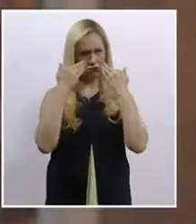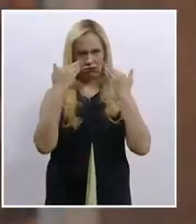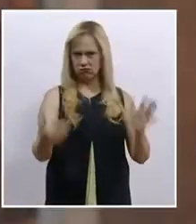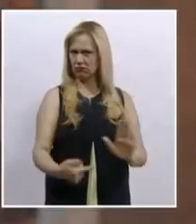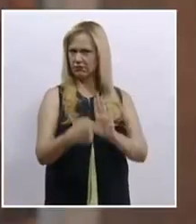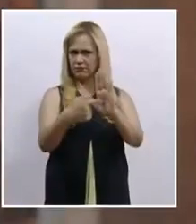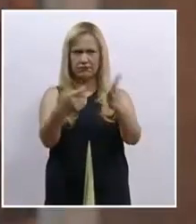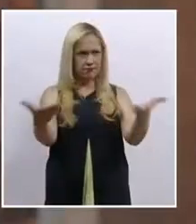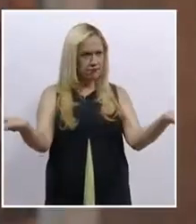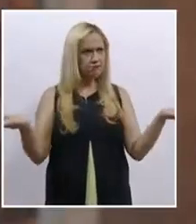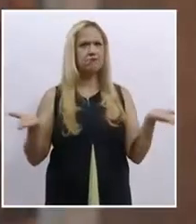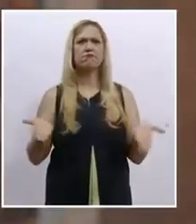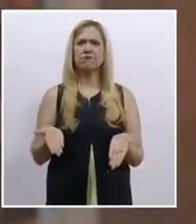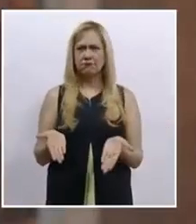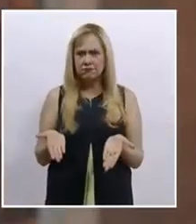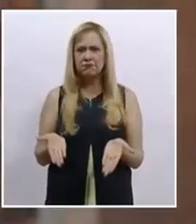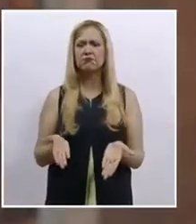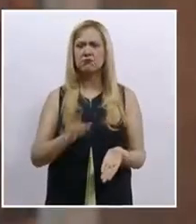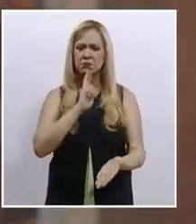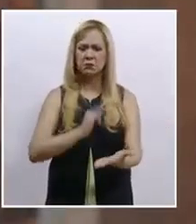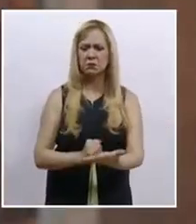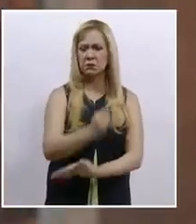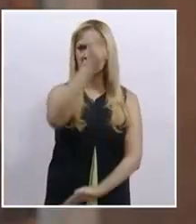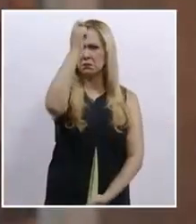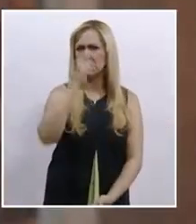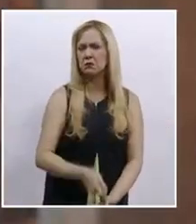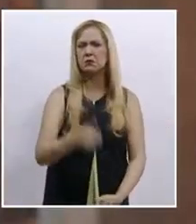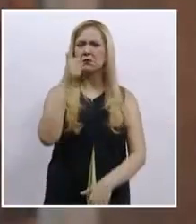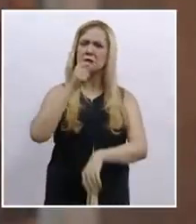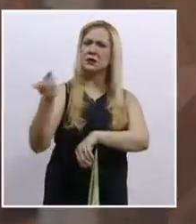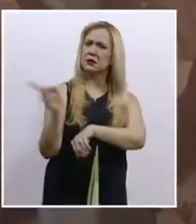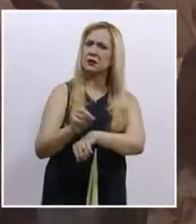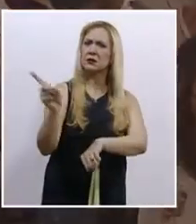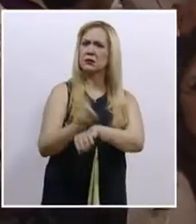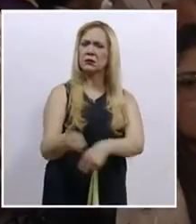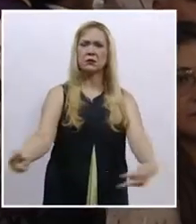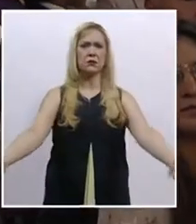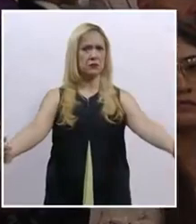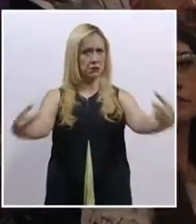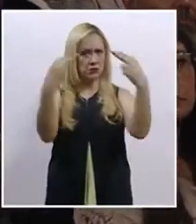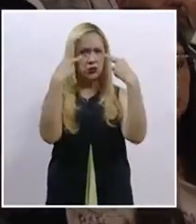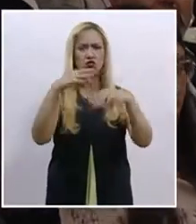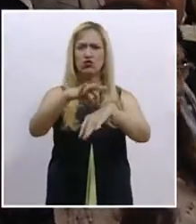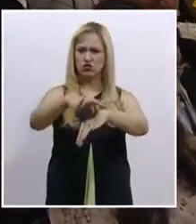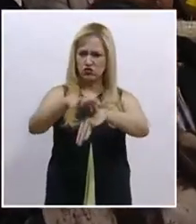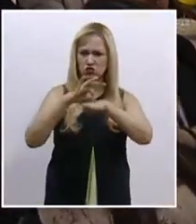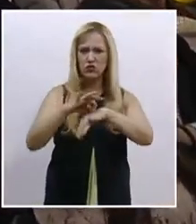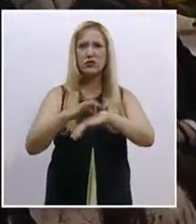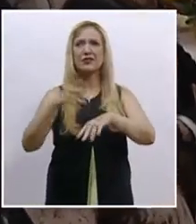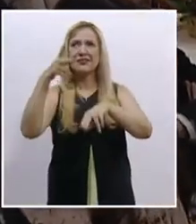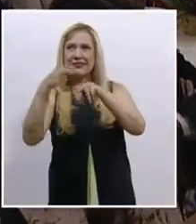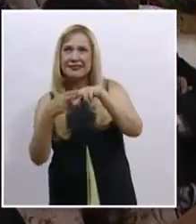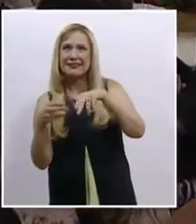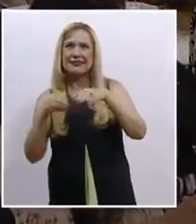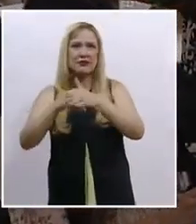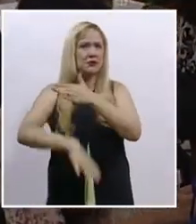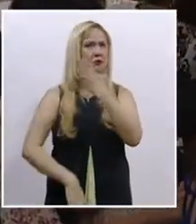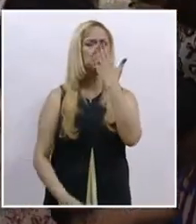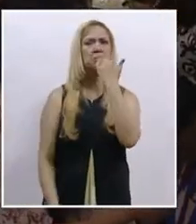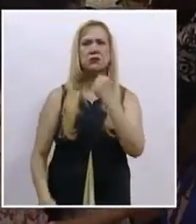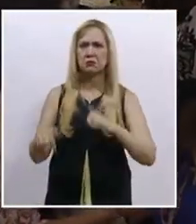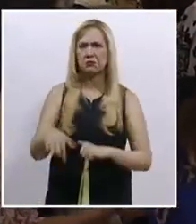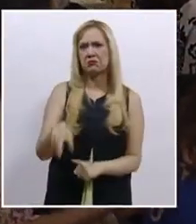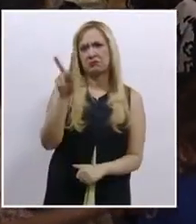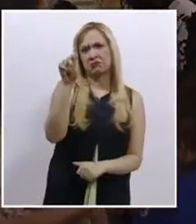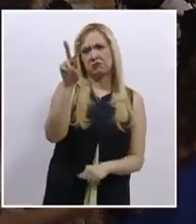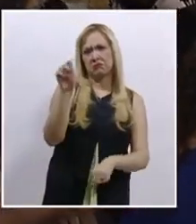público. Una muestra de ello son las deliberaciones de los asuntos que resuelve el Pleno de la Corte de manera pública a través de este canal. Aseguró que